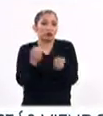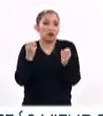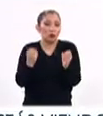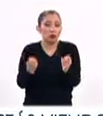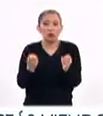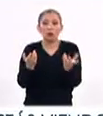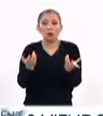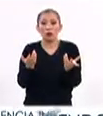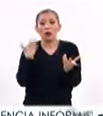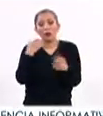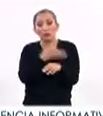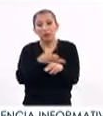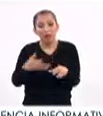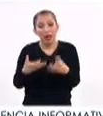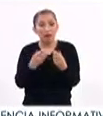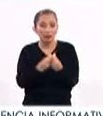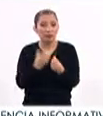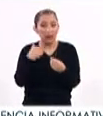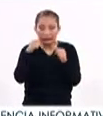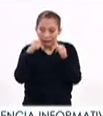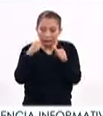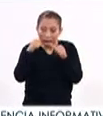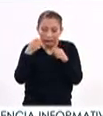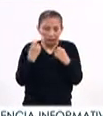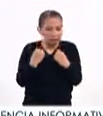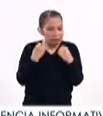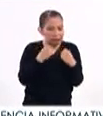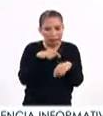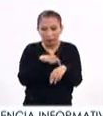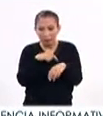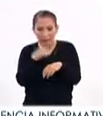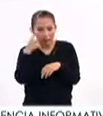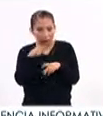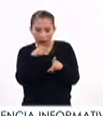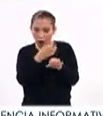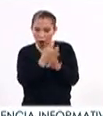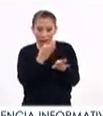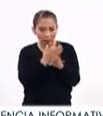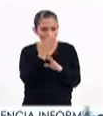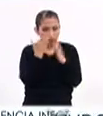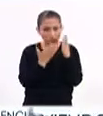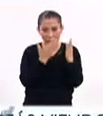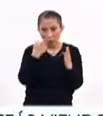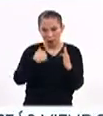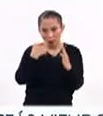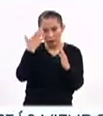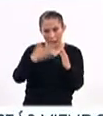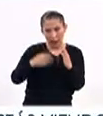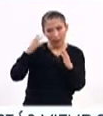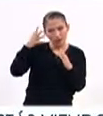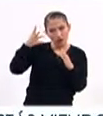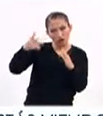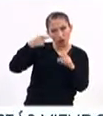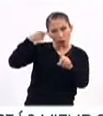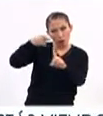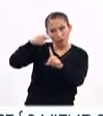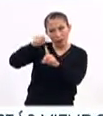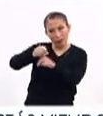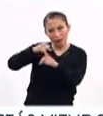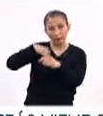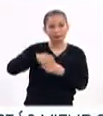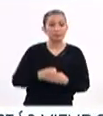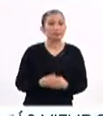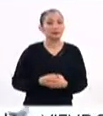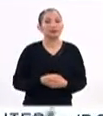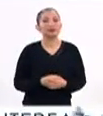descansando con tu familia. Fue dedicar ese tiempo para, este es el momento para estudiar, porque yo sé que tengo un objetivo o una